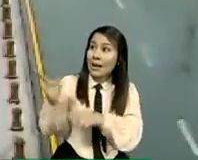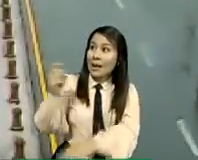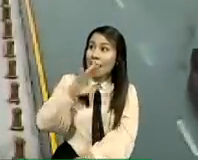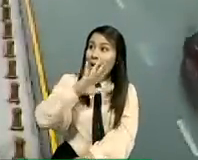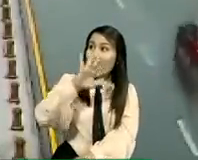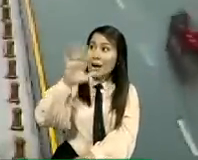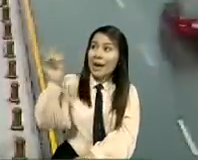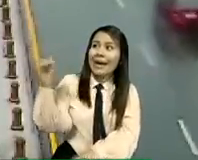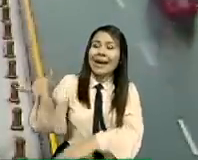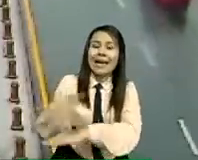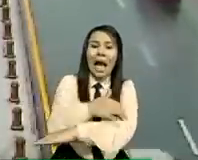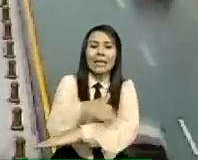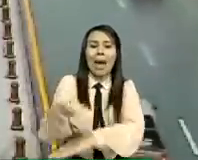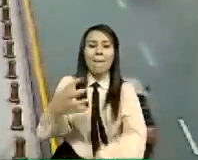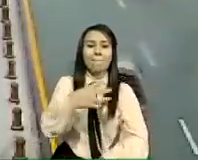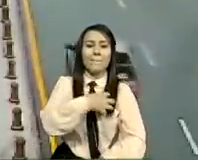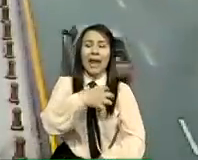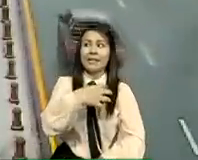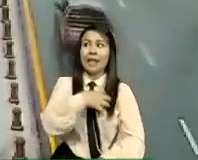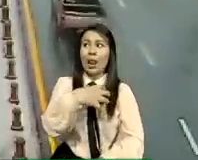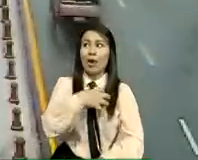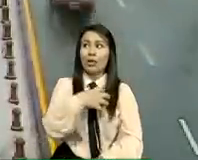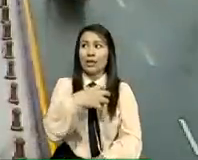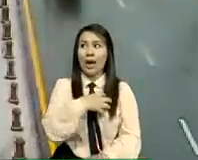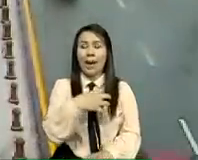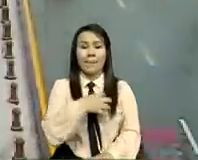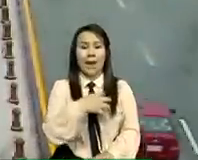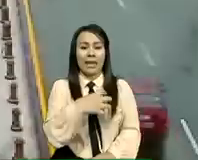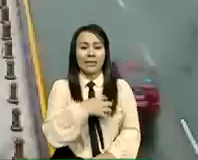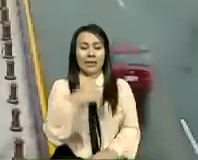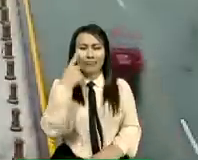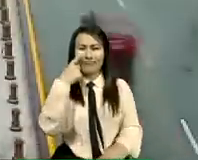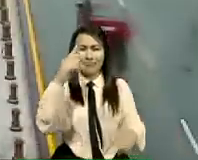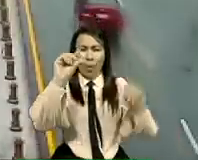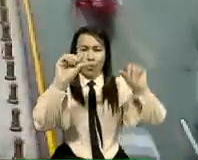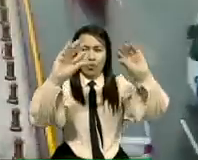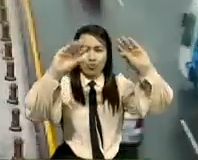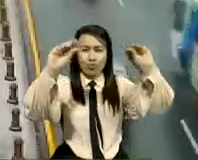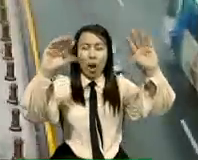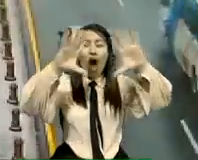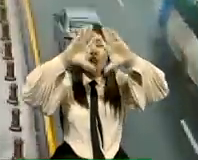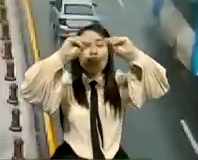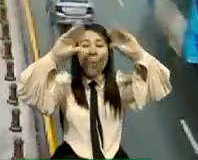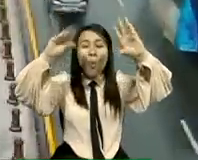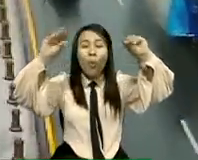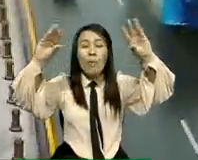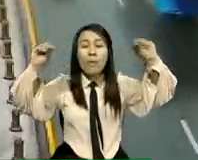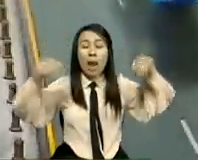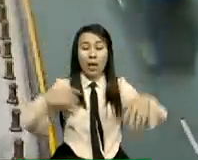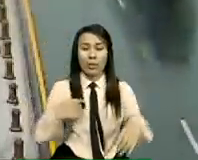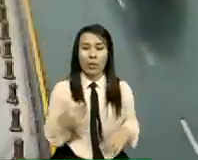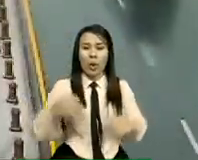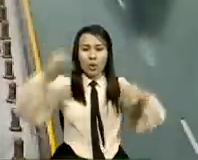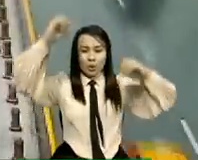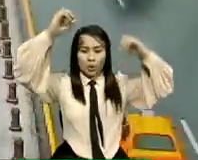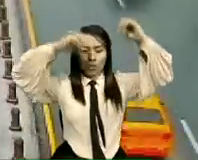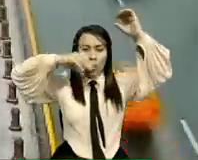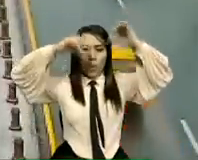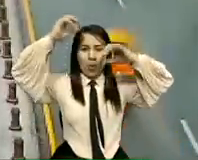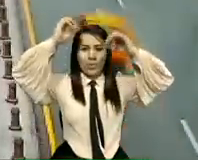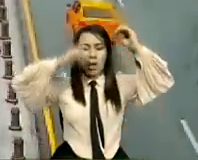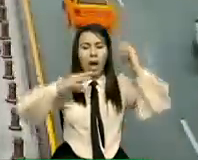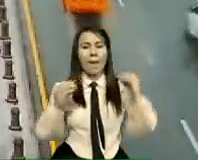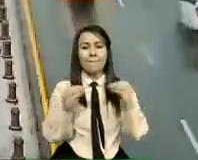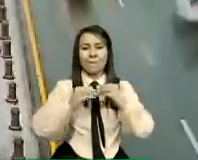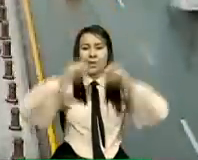la avenida Barcelona, al suroeste de la ciudad, tampoco se ve nada. Está todo nublado, lo que se ve, lluvia y nada más, y lo que se